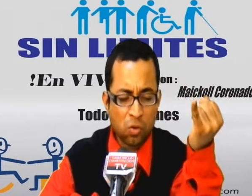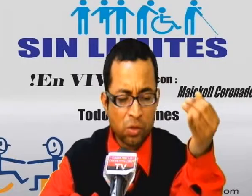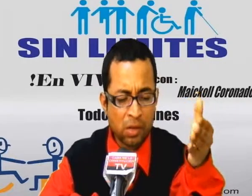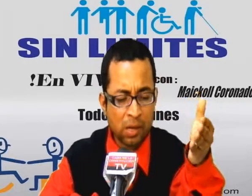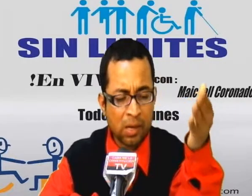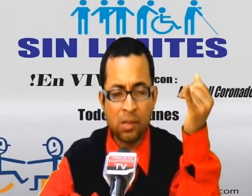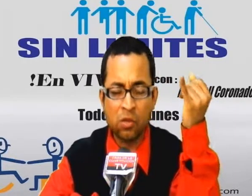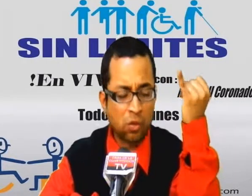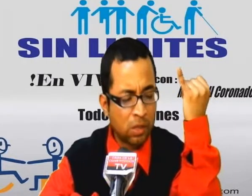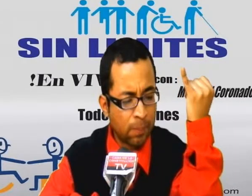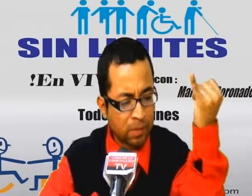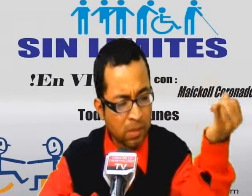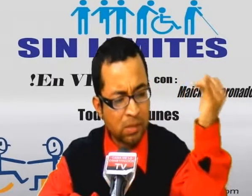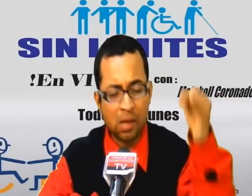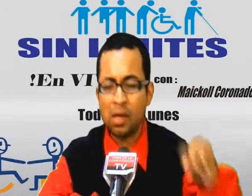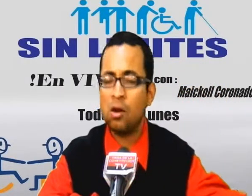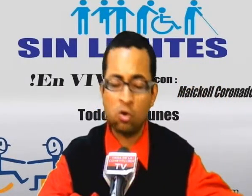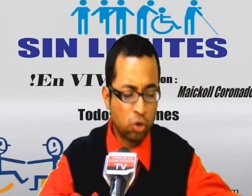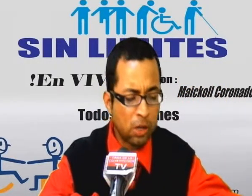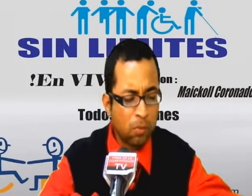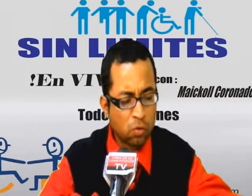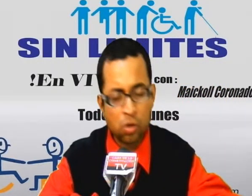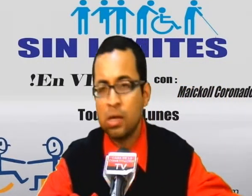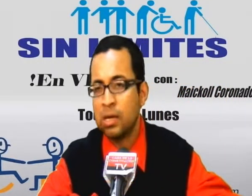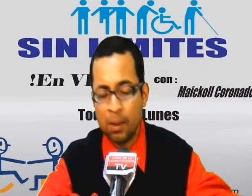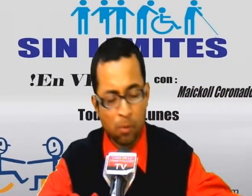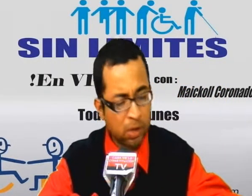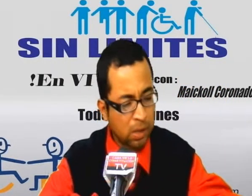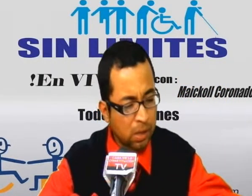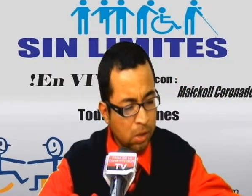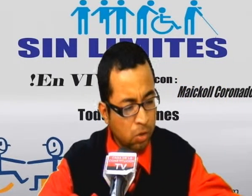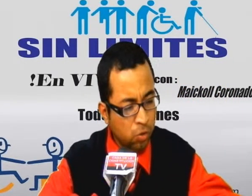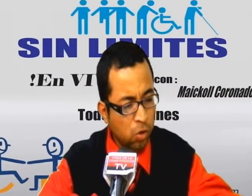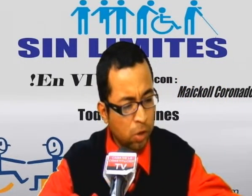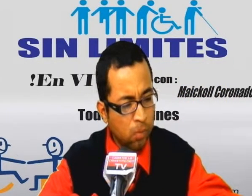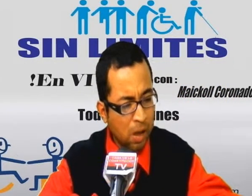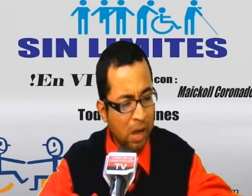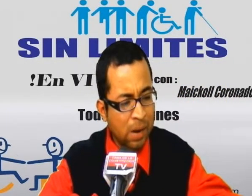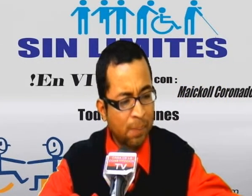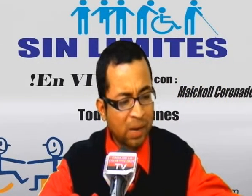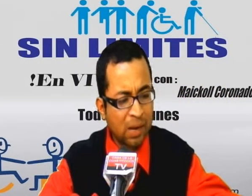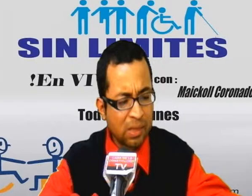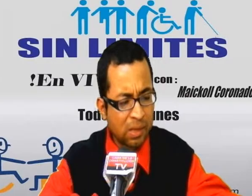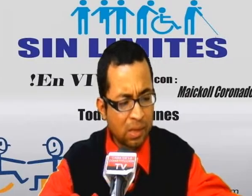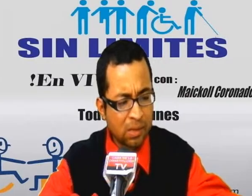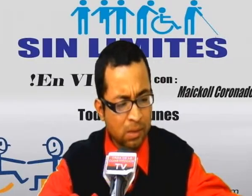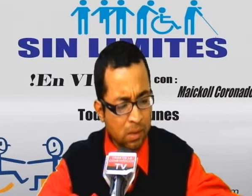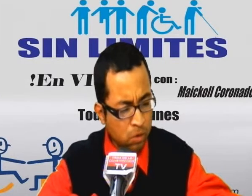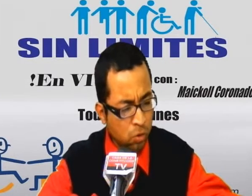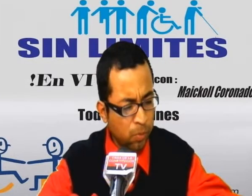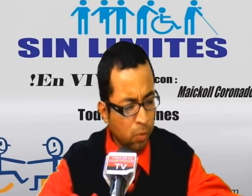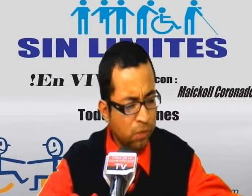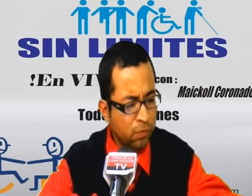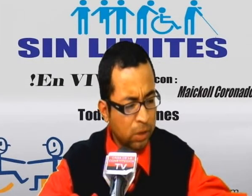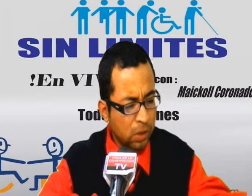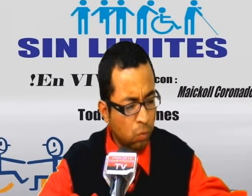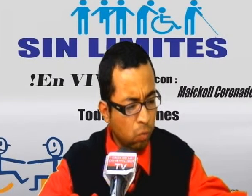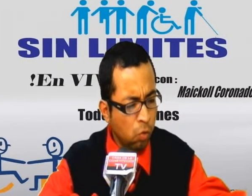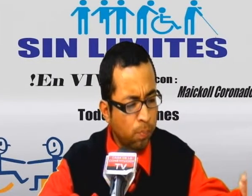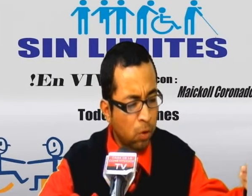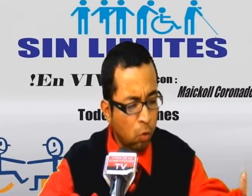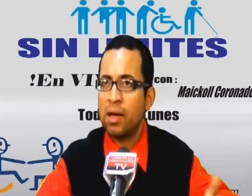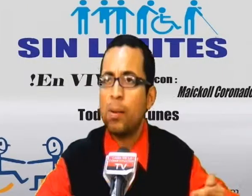propiamente dicho, sería en el sitio de Independencia, Los Olivos y La Molina, donde lo llevó al Parque de Leyendas, donde pudieron